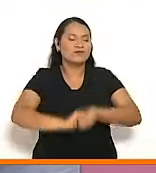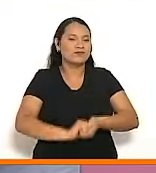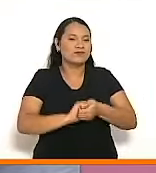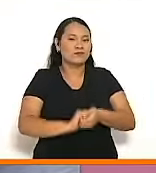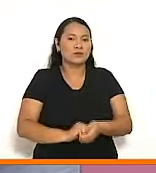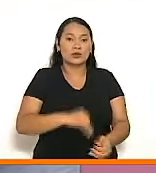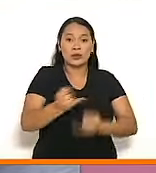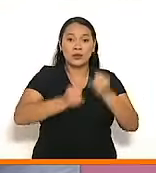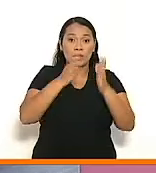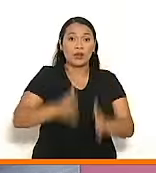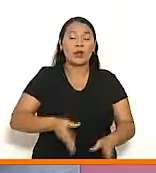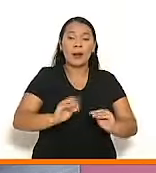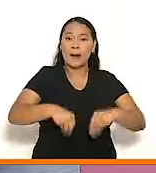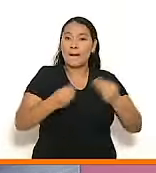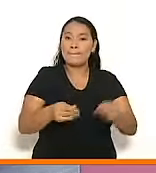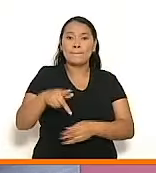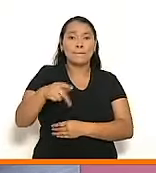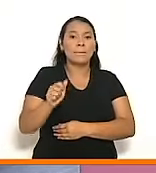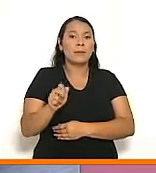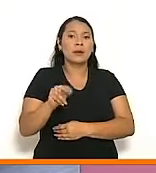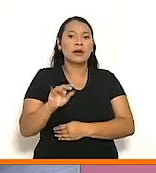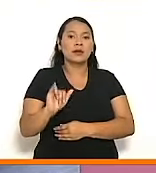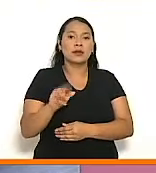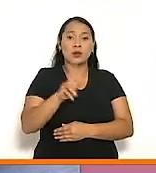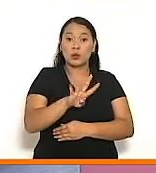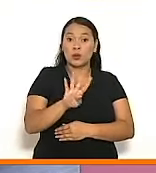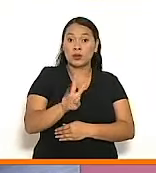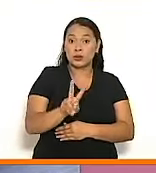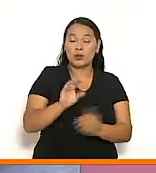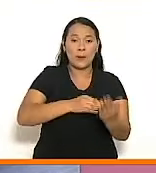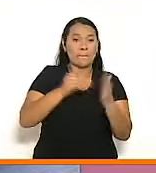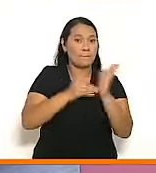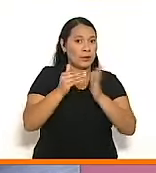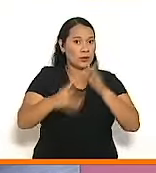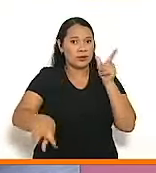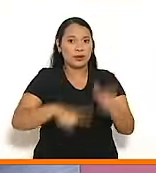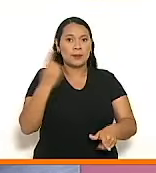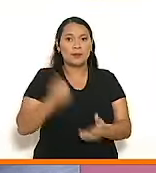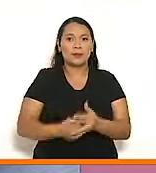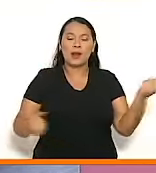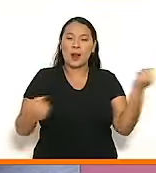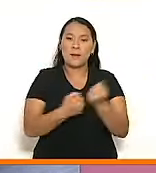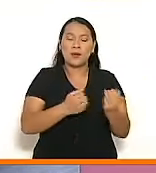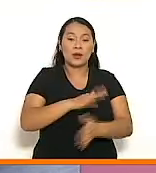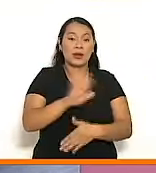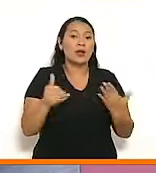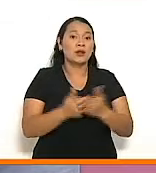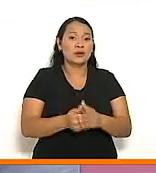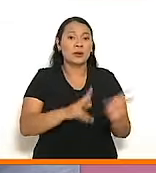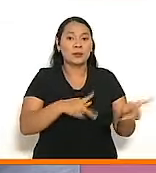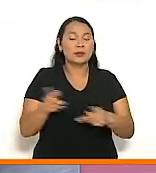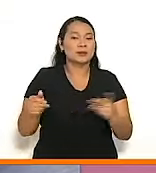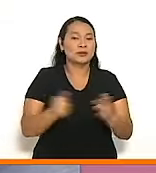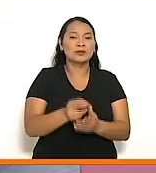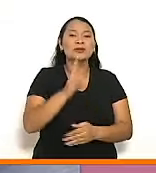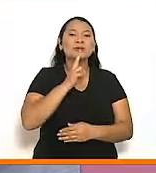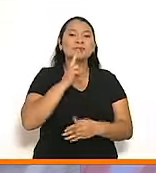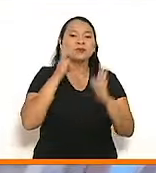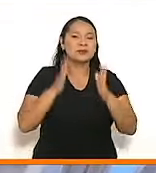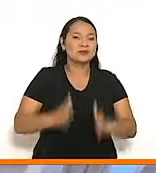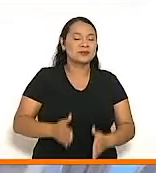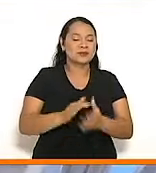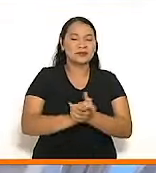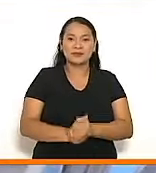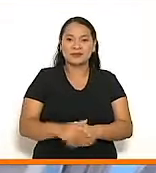42 millones de lempiras, apoyando así a la juventud, a la niñez y a las madres solteras. Tres dígitos, un número. Ahora sí, atentos,